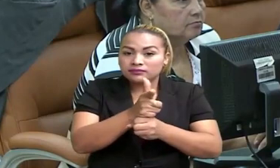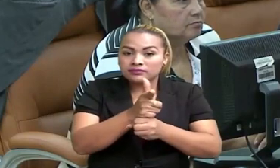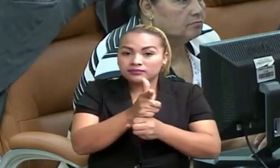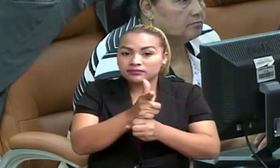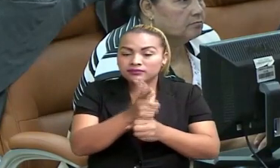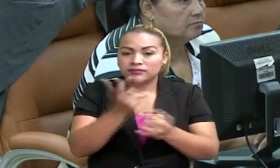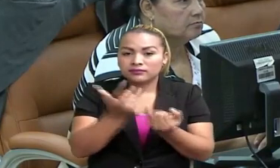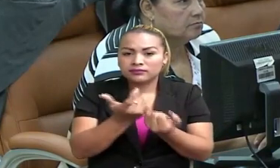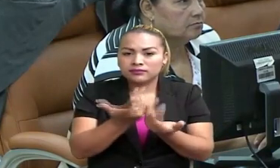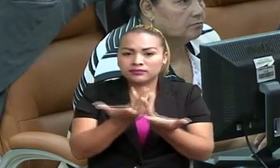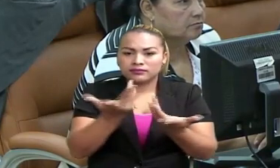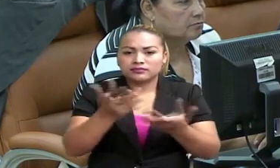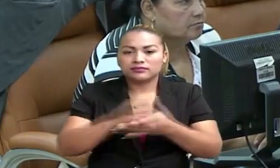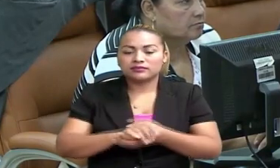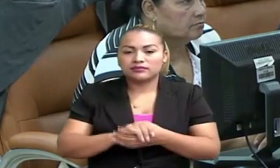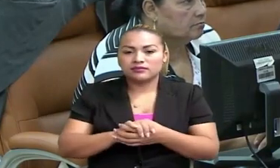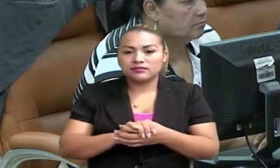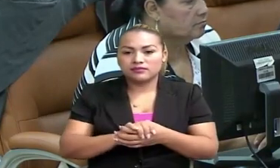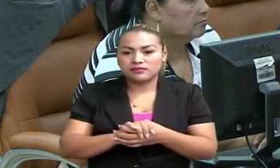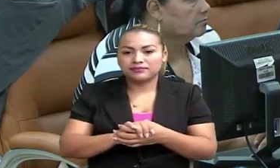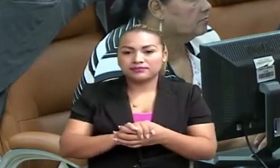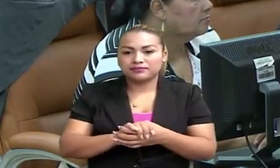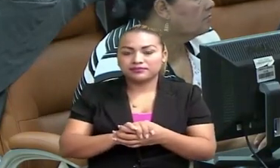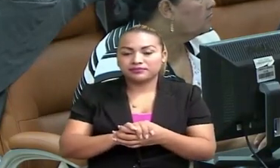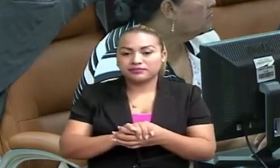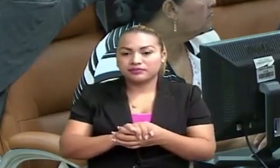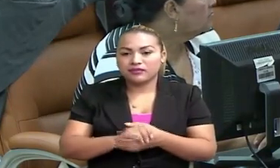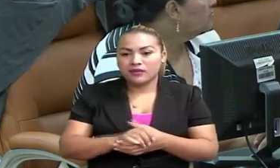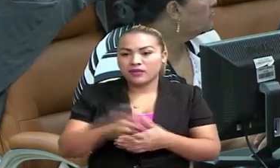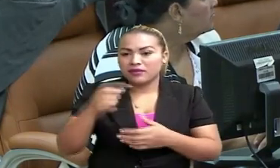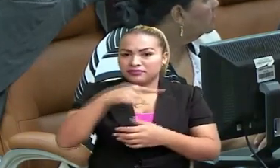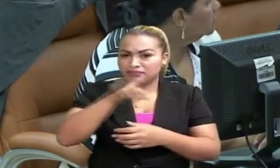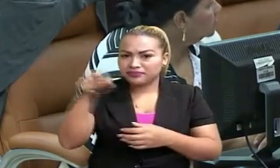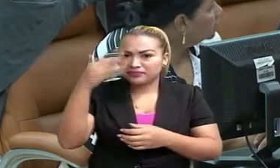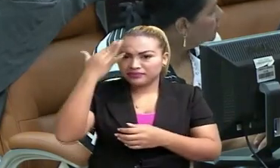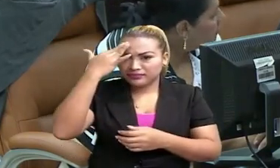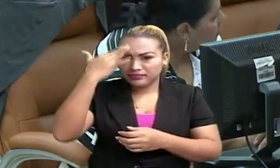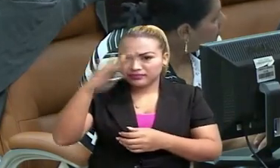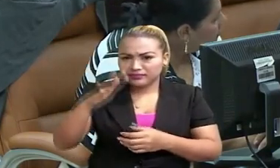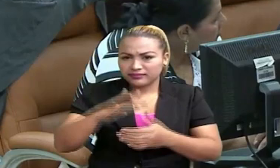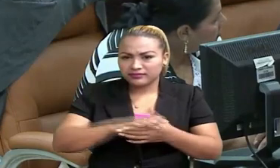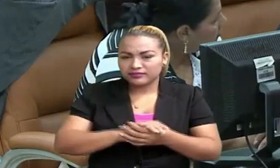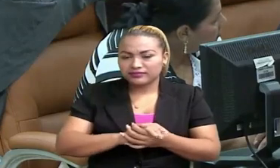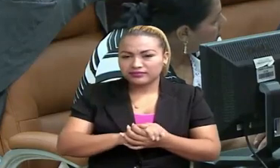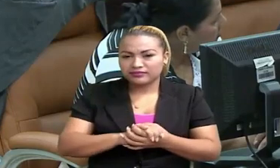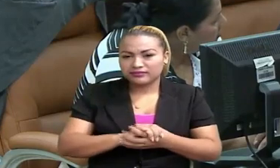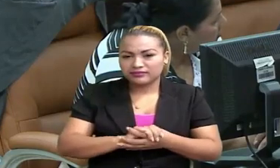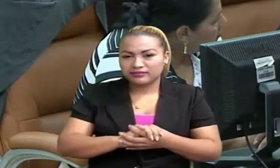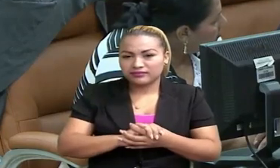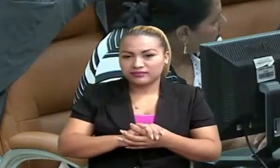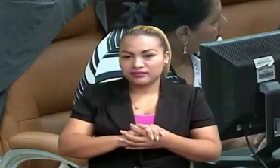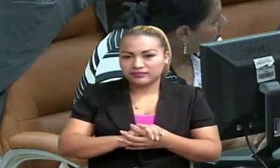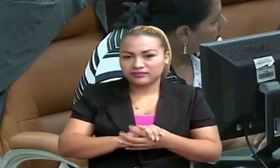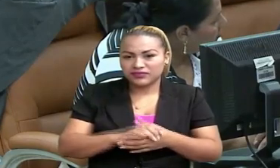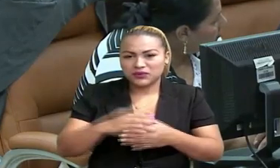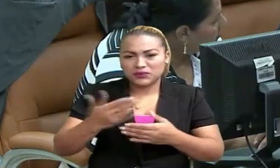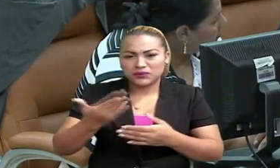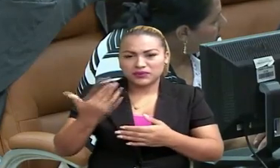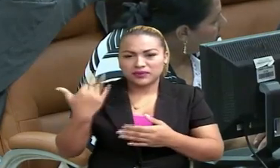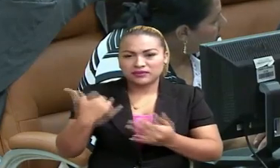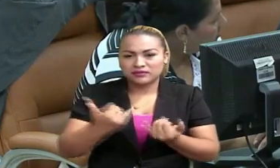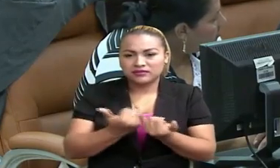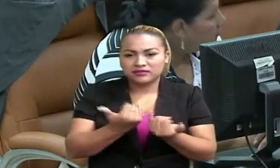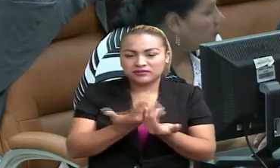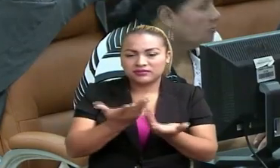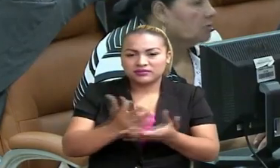de pollo. Señores, ¿saben desde cuándo está grabada la pechuga de pollo? Para